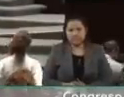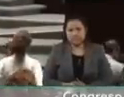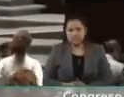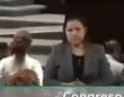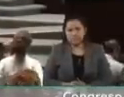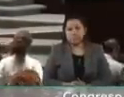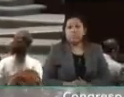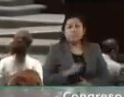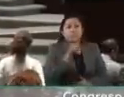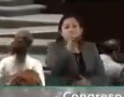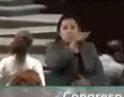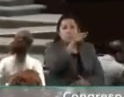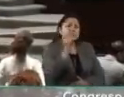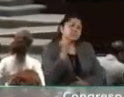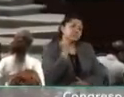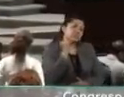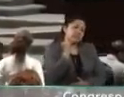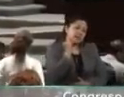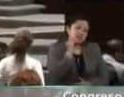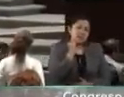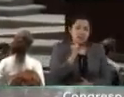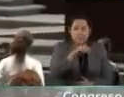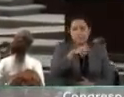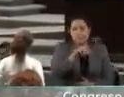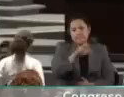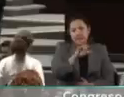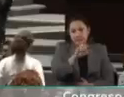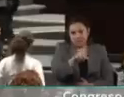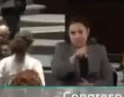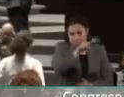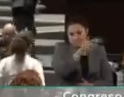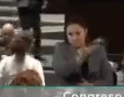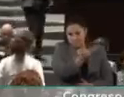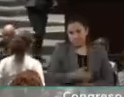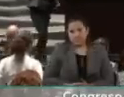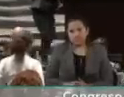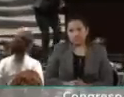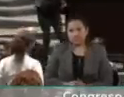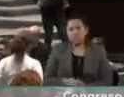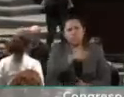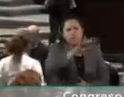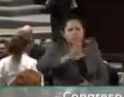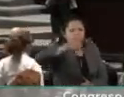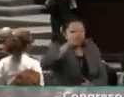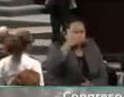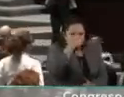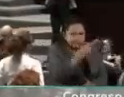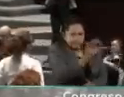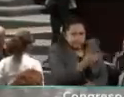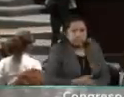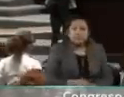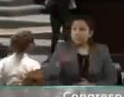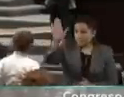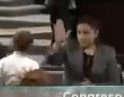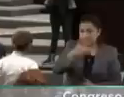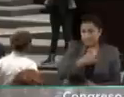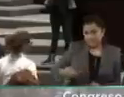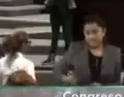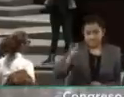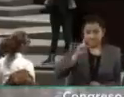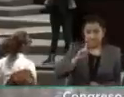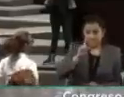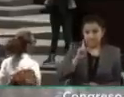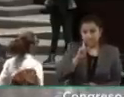El senador Ricardo Ramírez Marín. ¿Por qué objeto? Por favor, ¿con qué objeto? Presidenta,